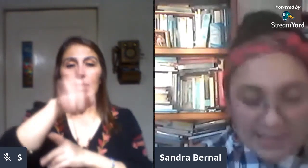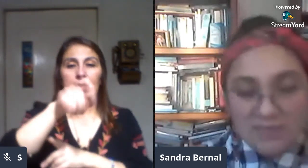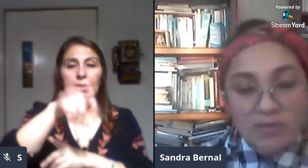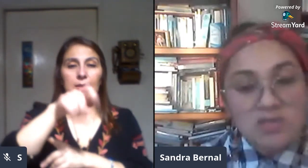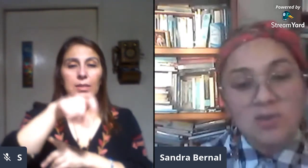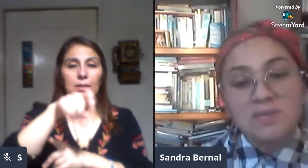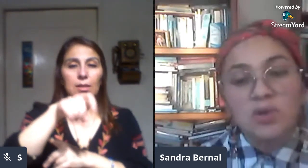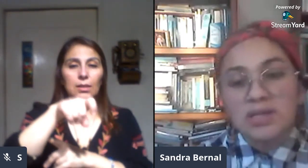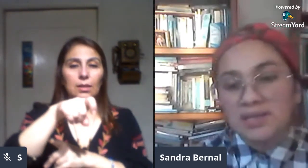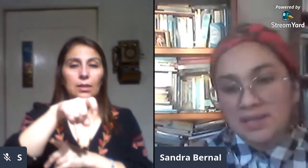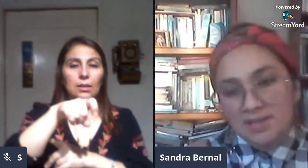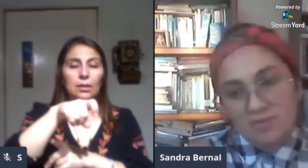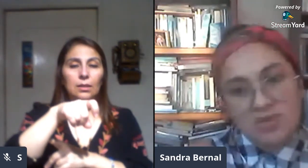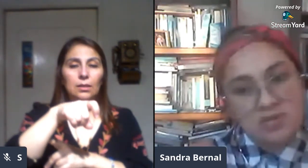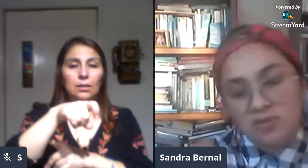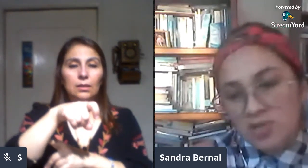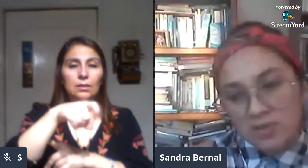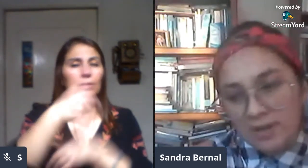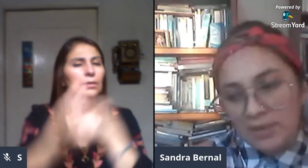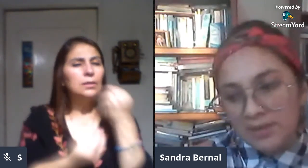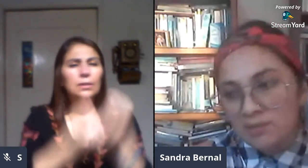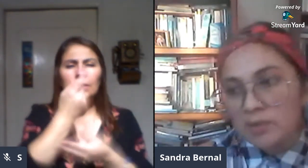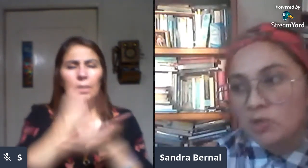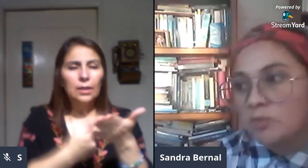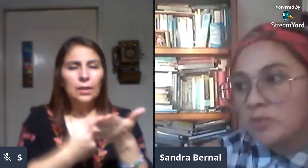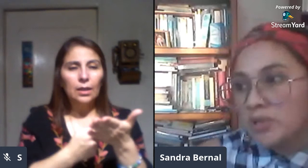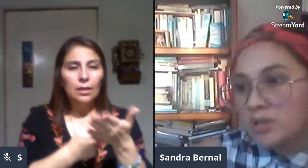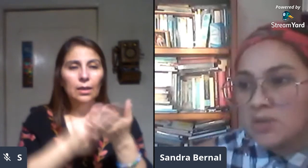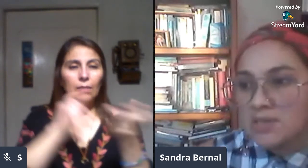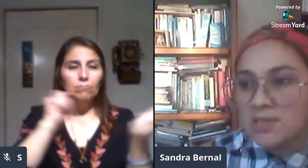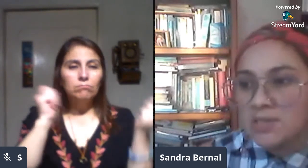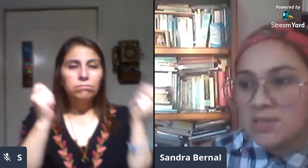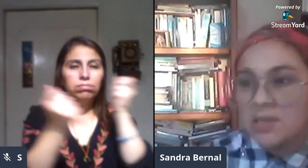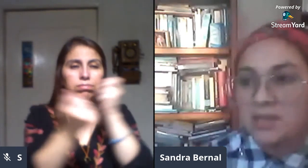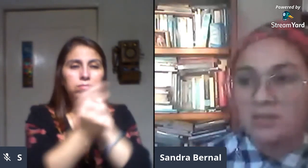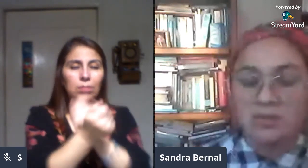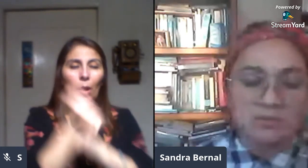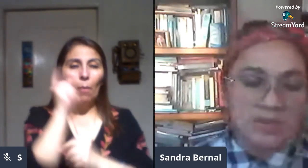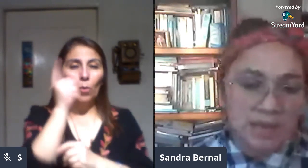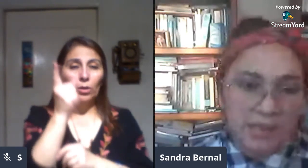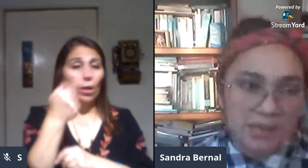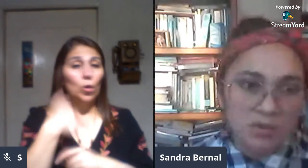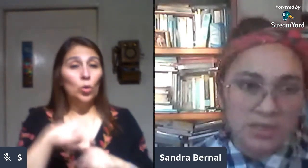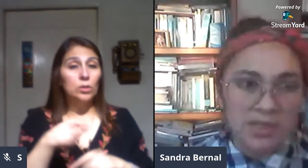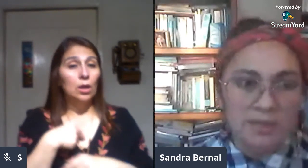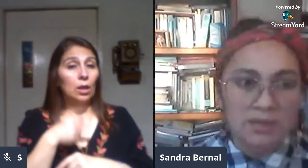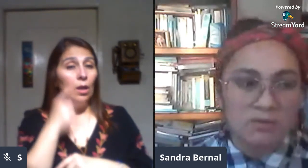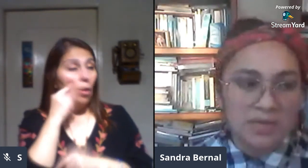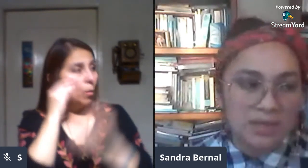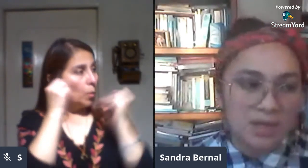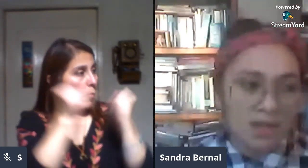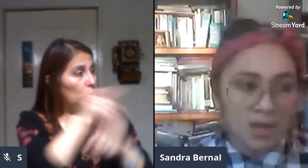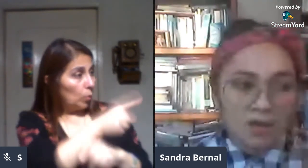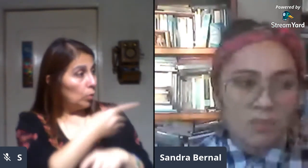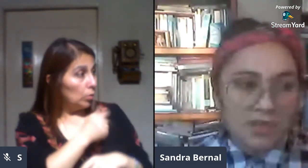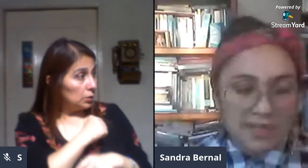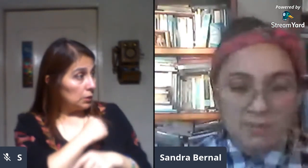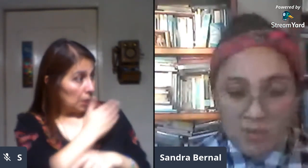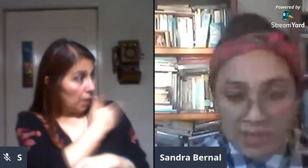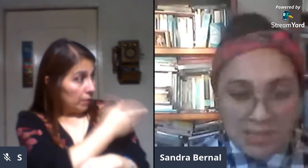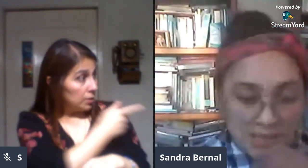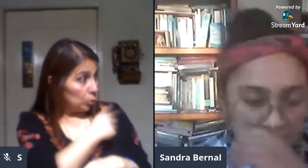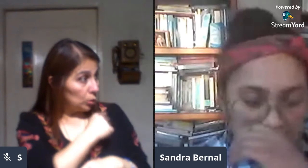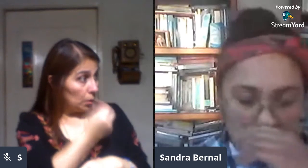de hacer transformaciones políticas. O sea, esto no es solamente que me preocupo porque mi vecino tenga para o no tenga para comer, o porque